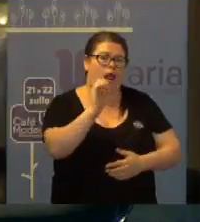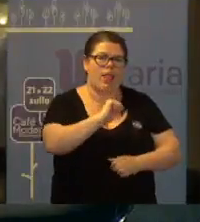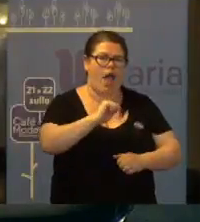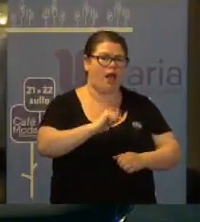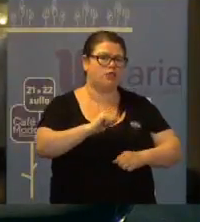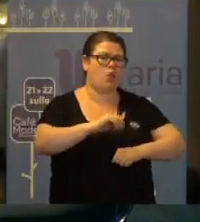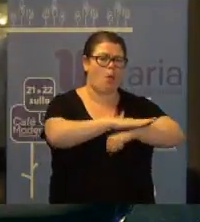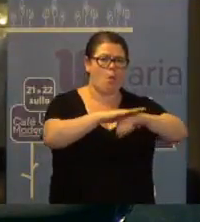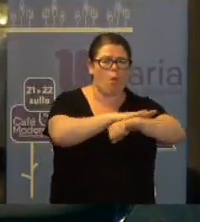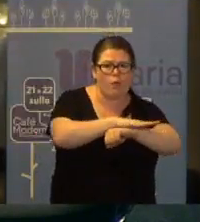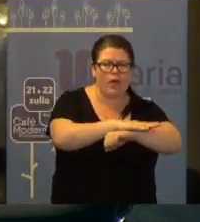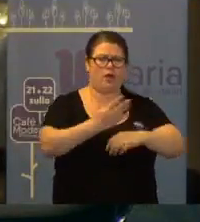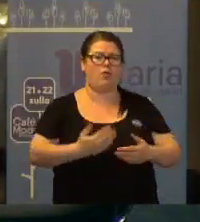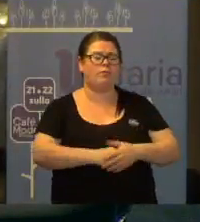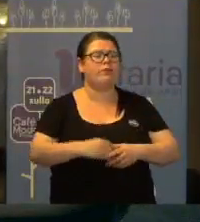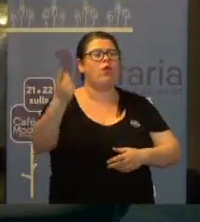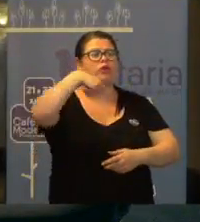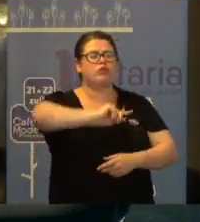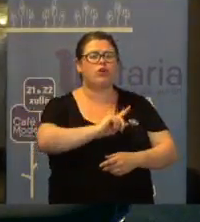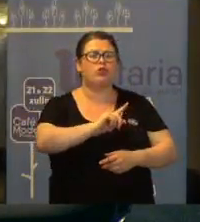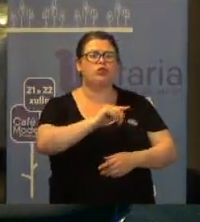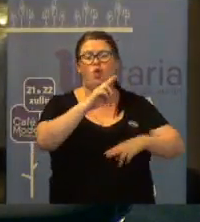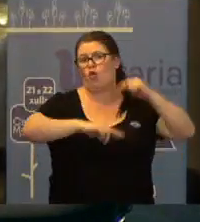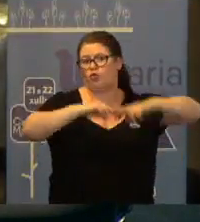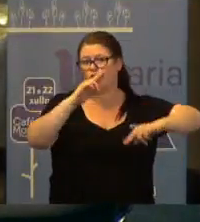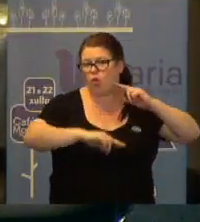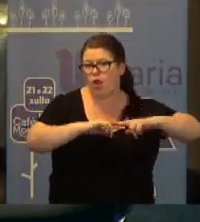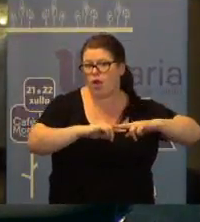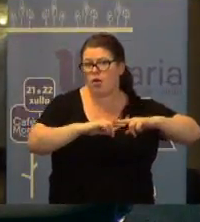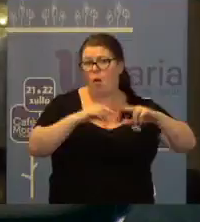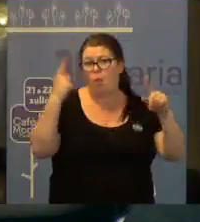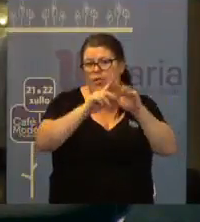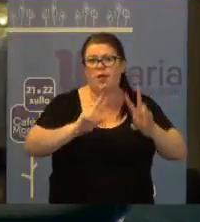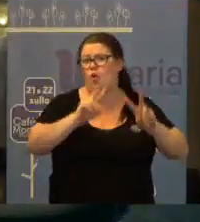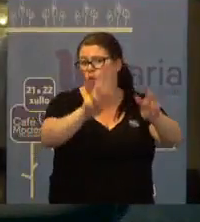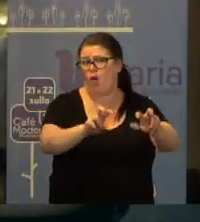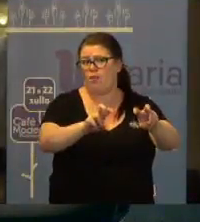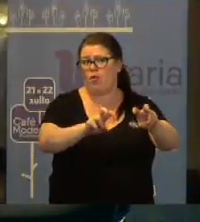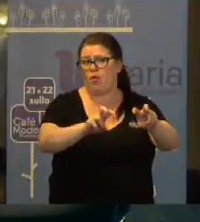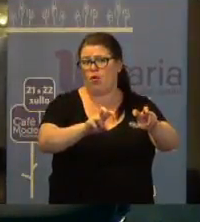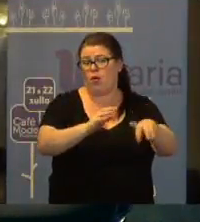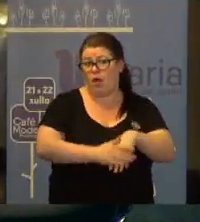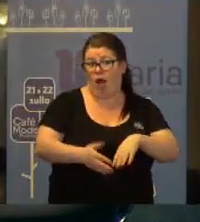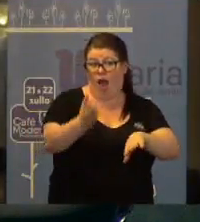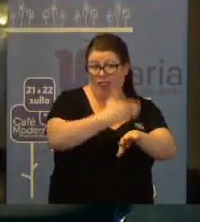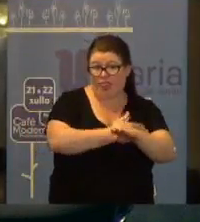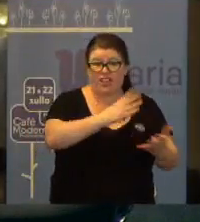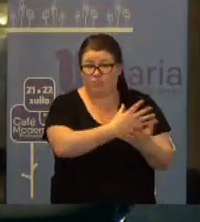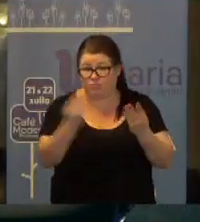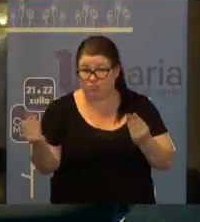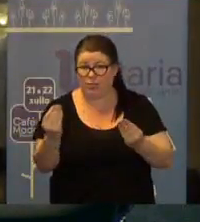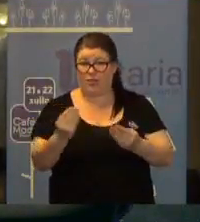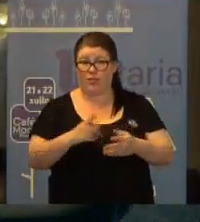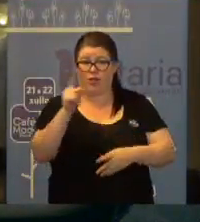pero entón, nós temos que construir tamén un paradigma novo, non para desfacernos do paradigma de esquerda nin do